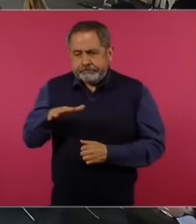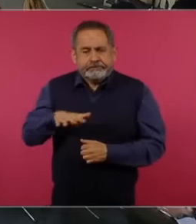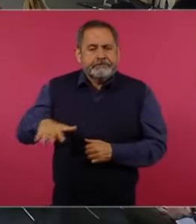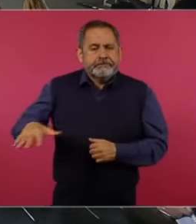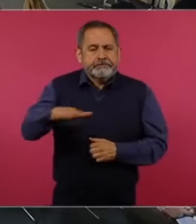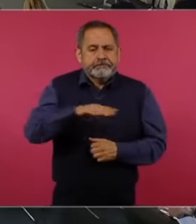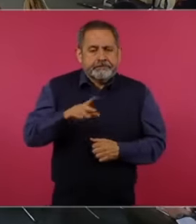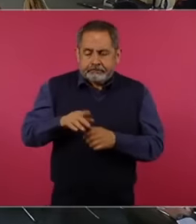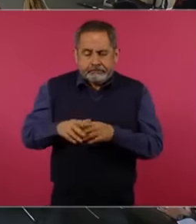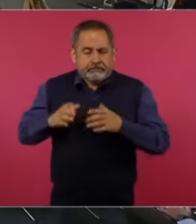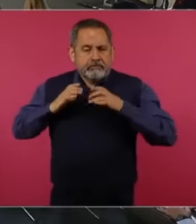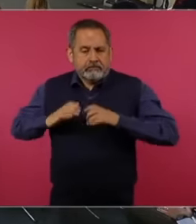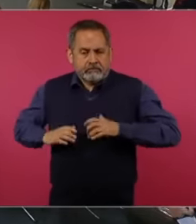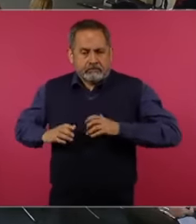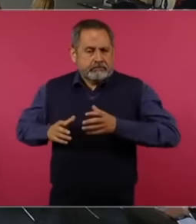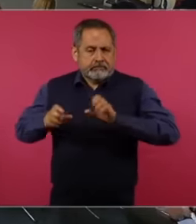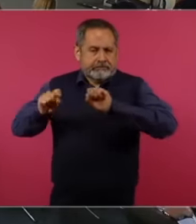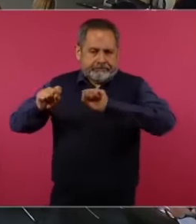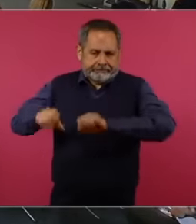no sacáramos